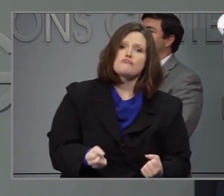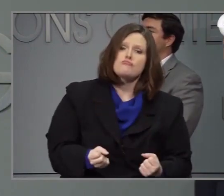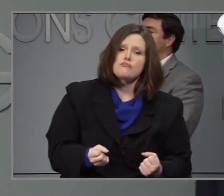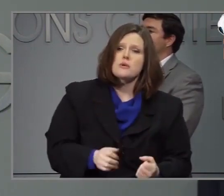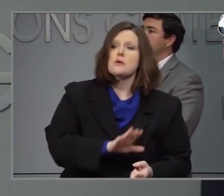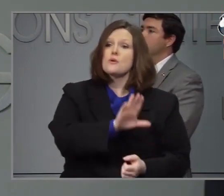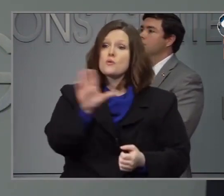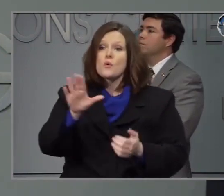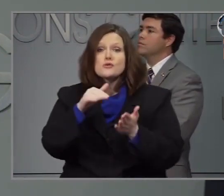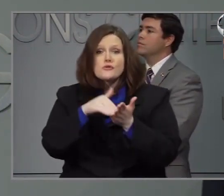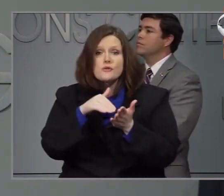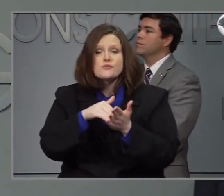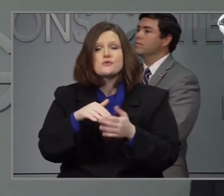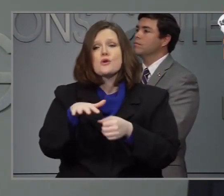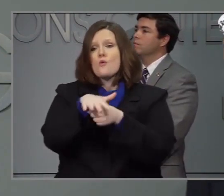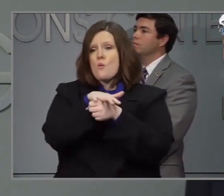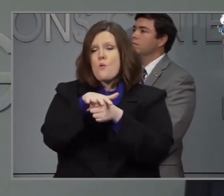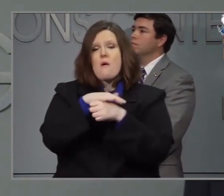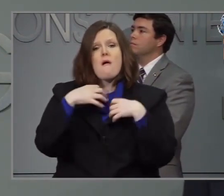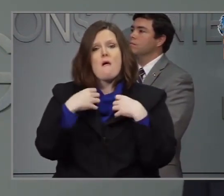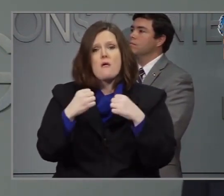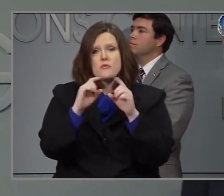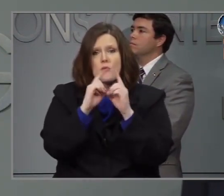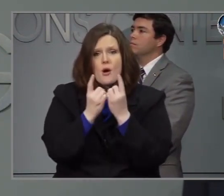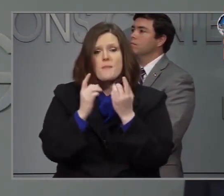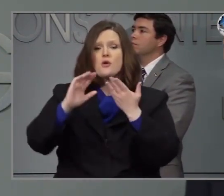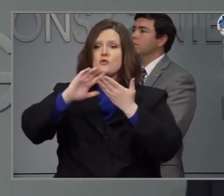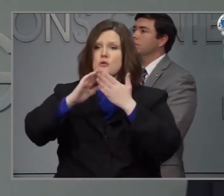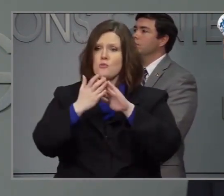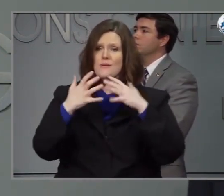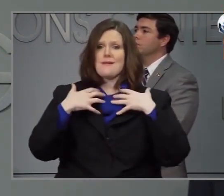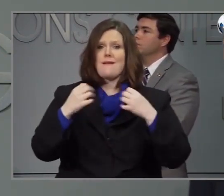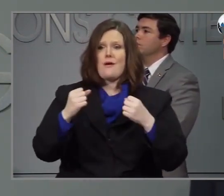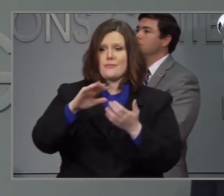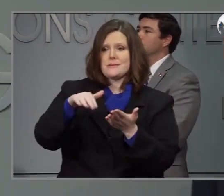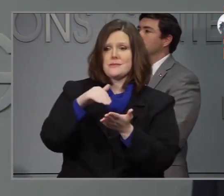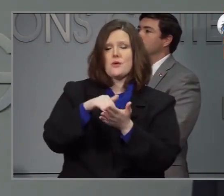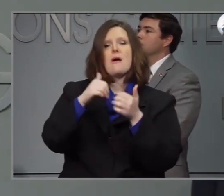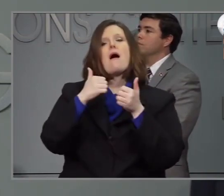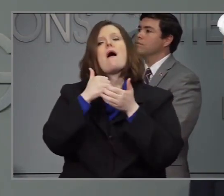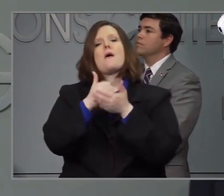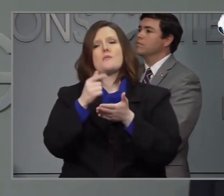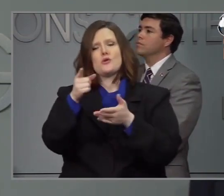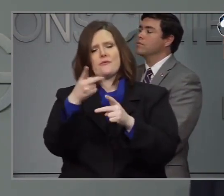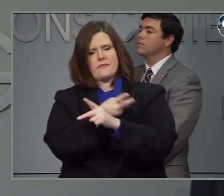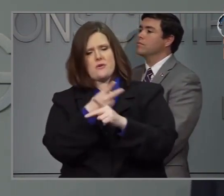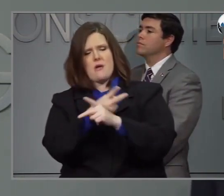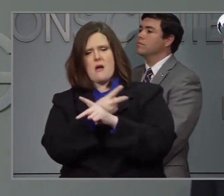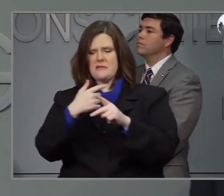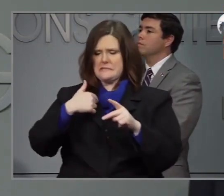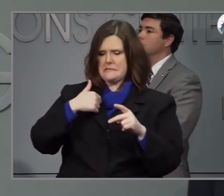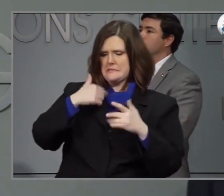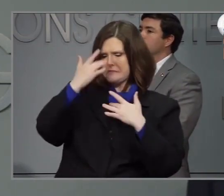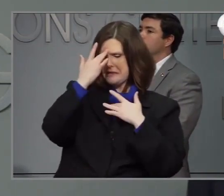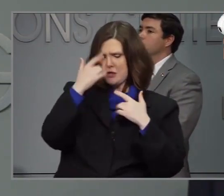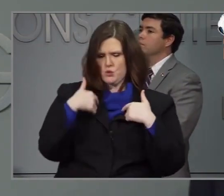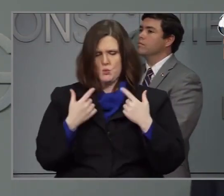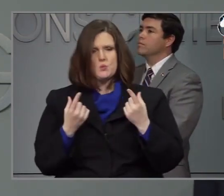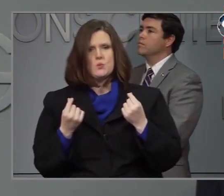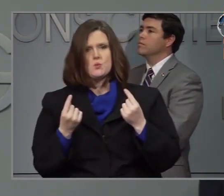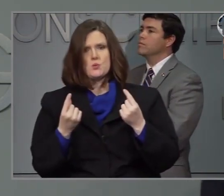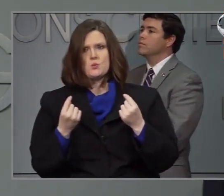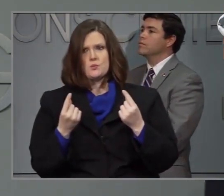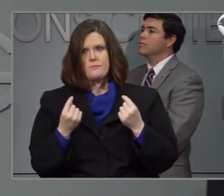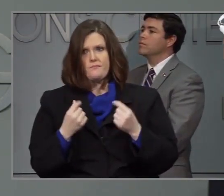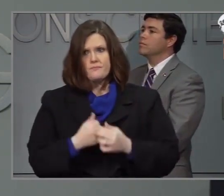casa su doctor y el departamento de salud o el centro de salud comunitario puede ayudarle a determinar cuál es el lo